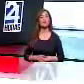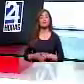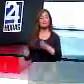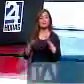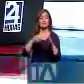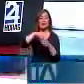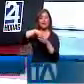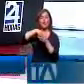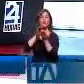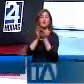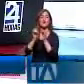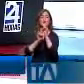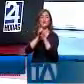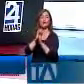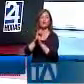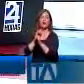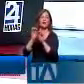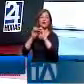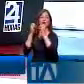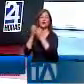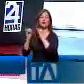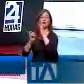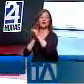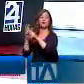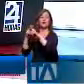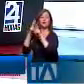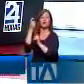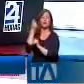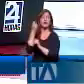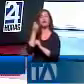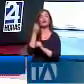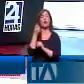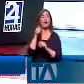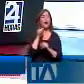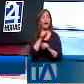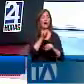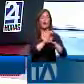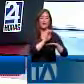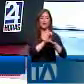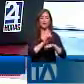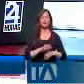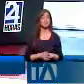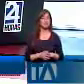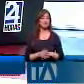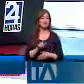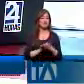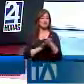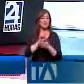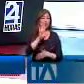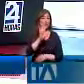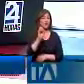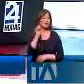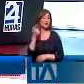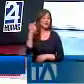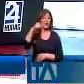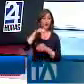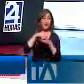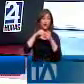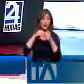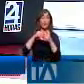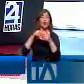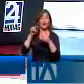El Fondo Monetario Internacional aprobó una asignación por 650 mil millones de dólares para apuntalar la liquidez mundial. De este monto a